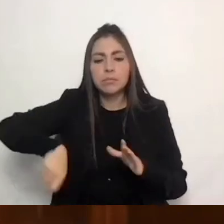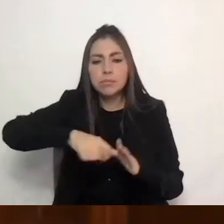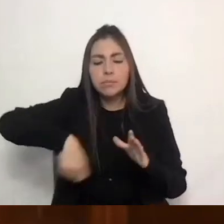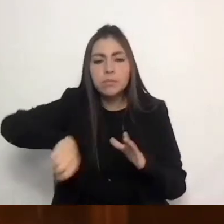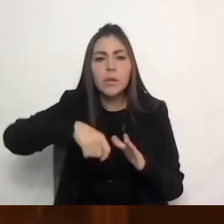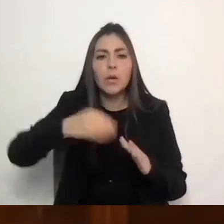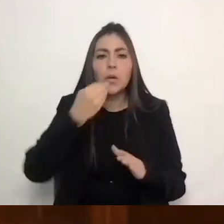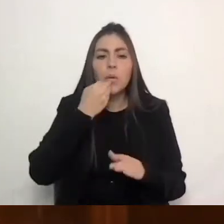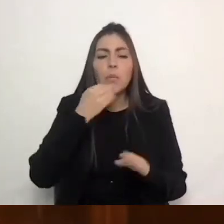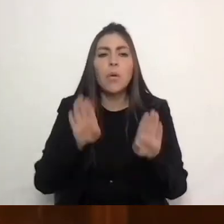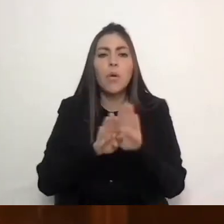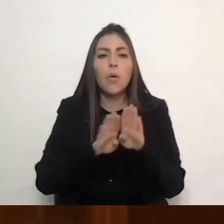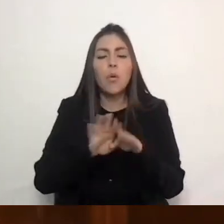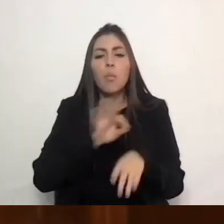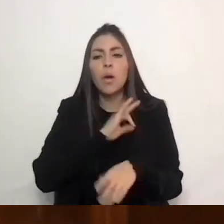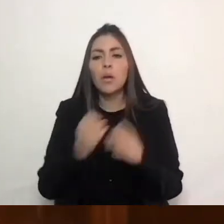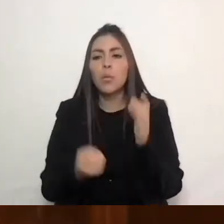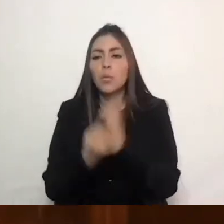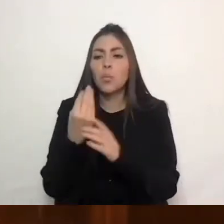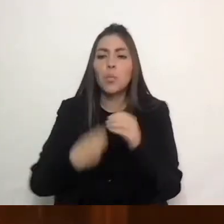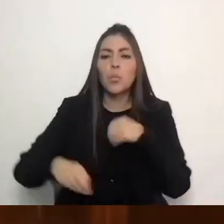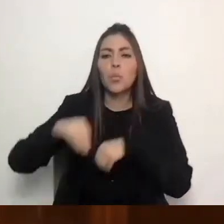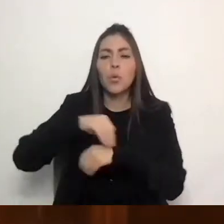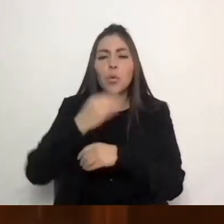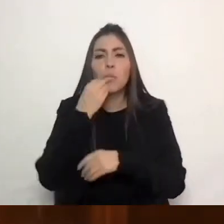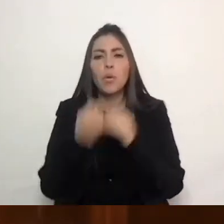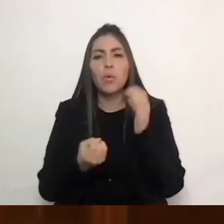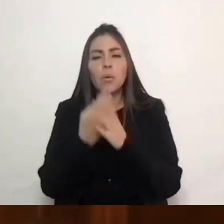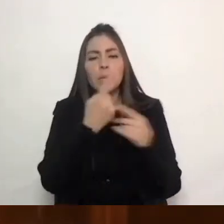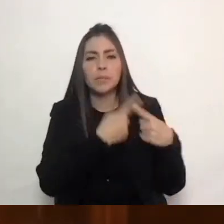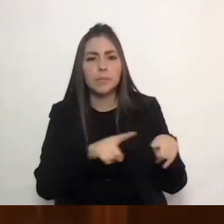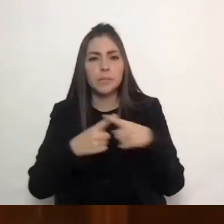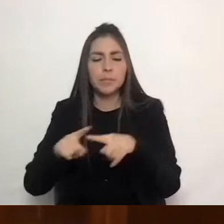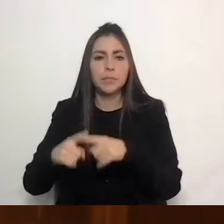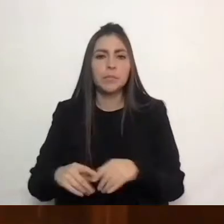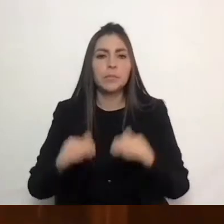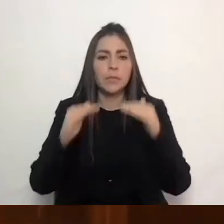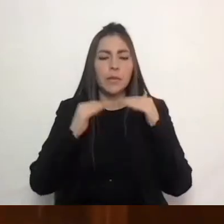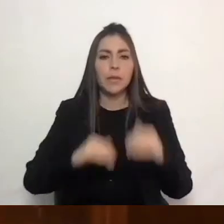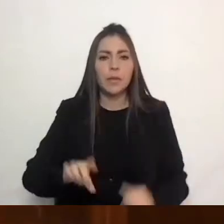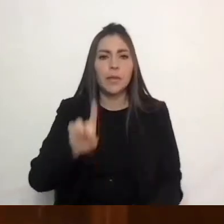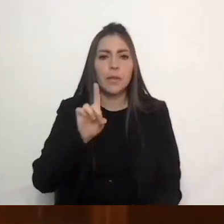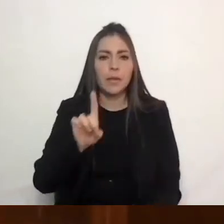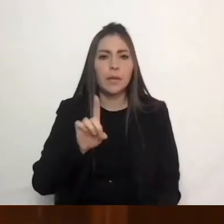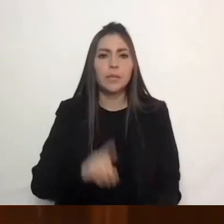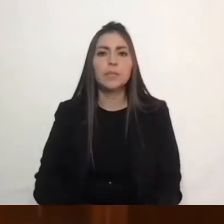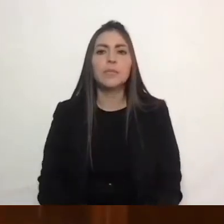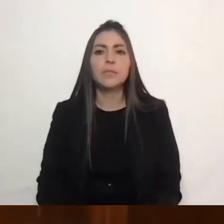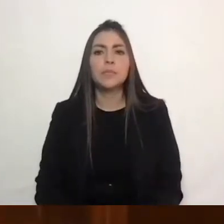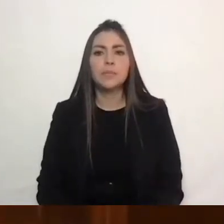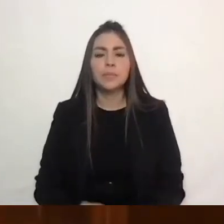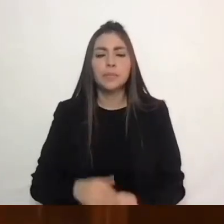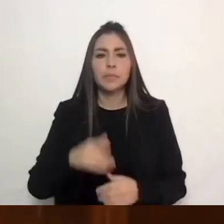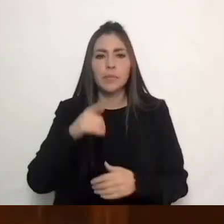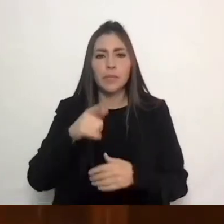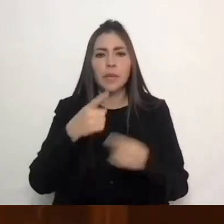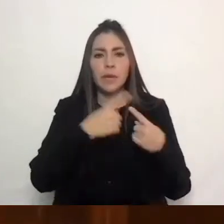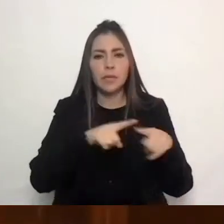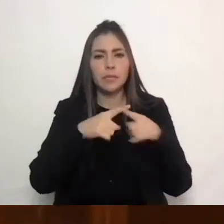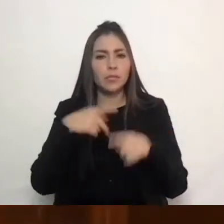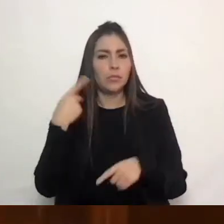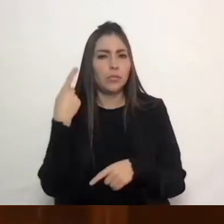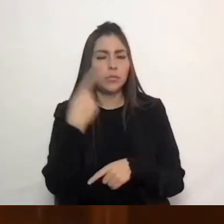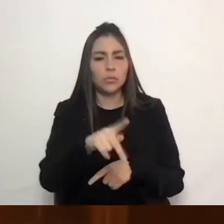un nuevo alimento, etcétera. Inciso D. La oferta de bienes simbólicos de identidad para